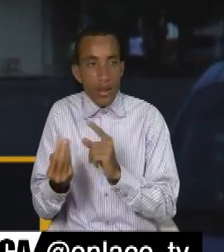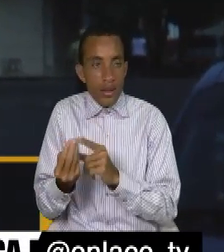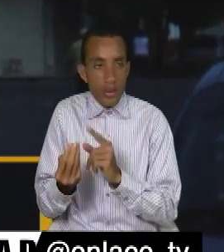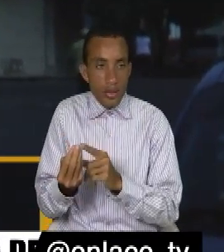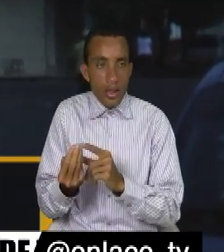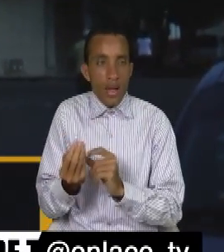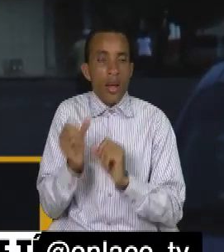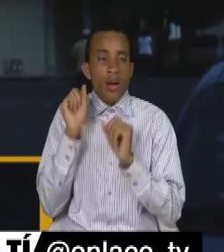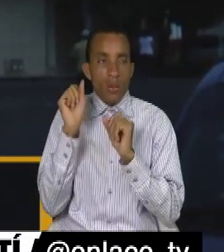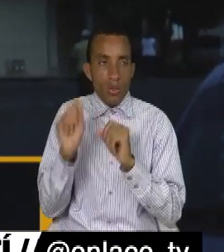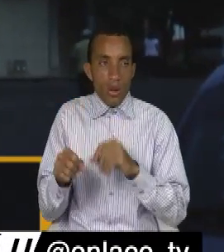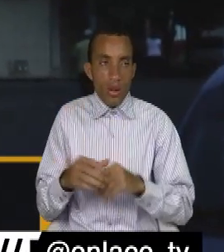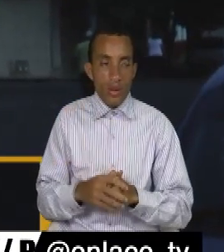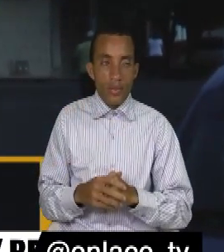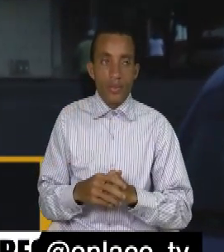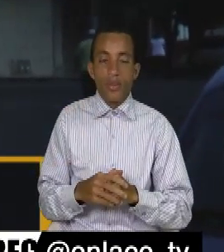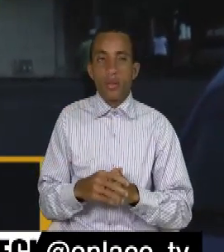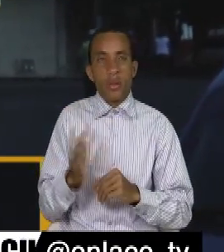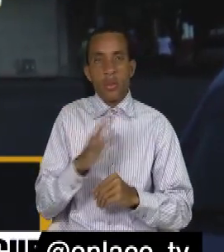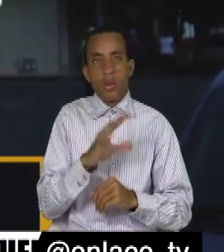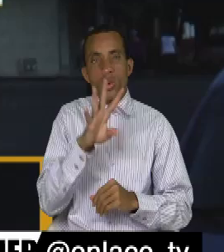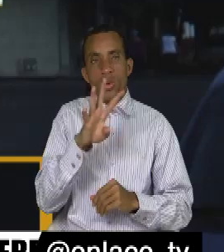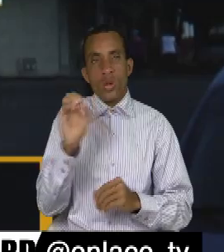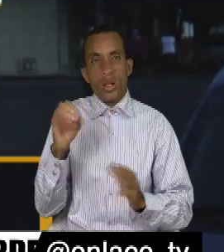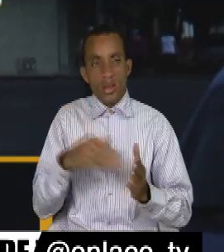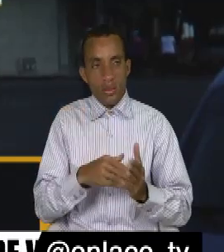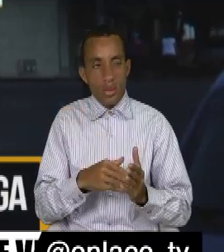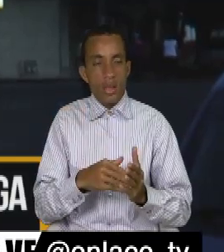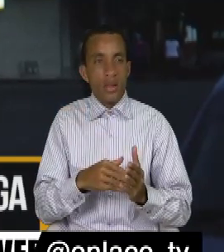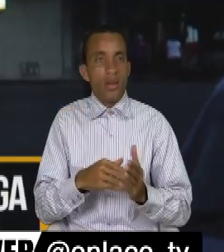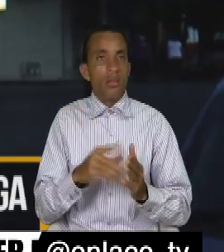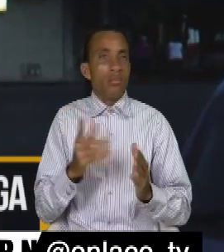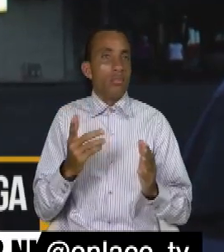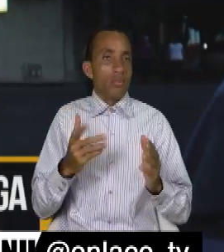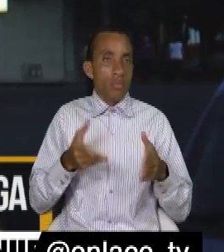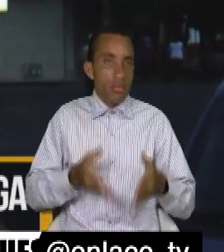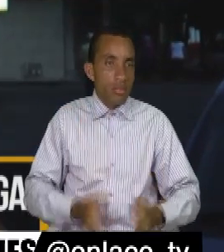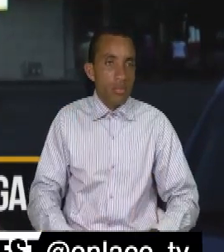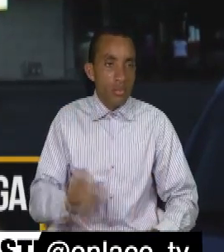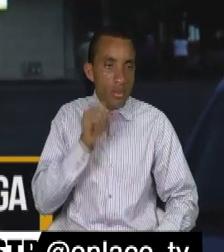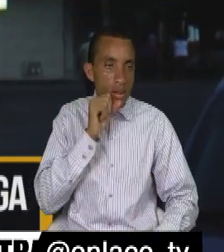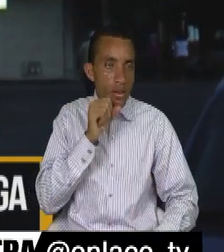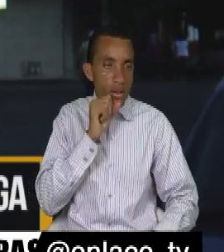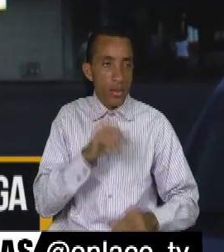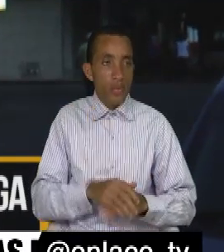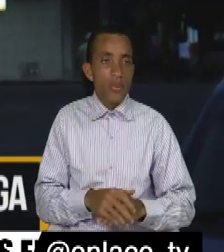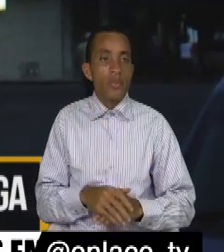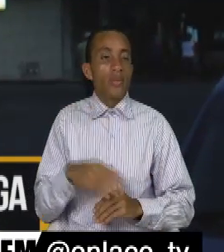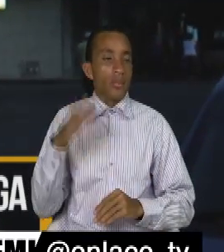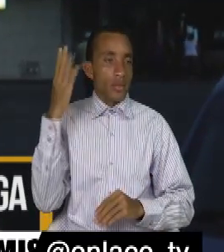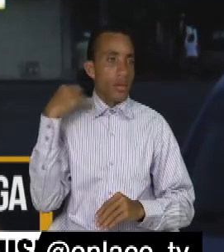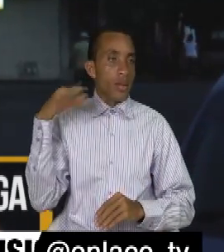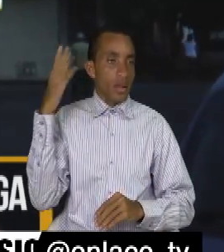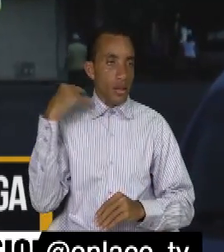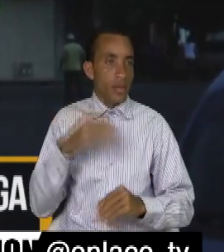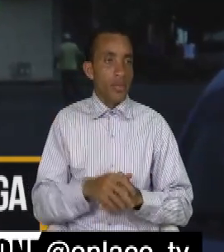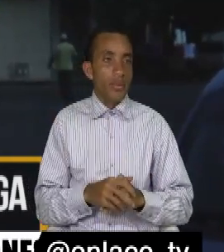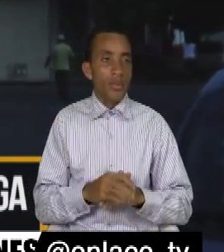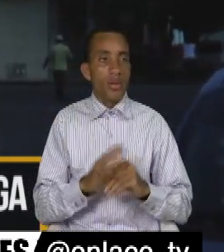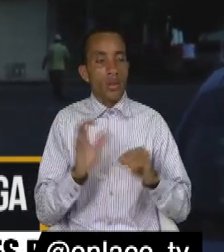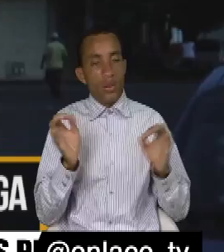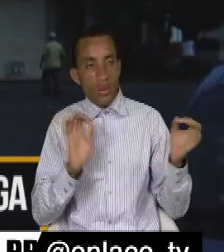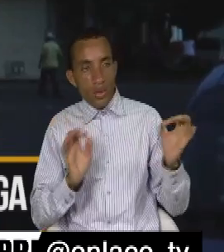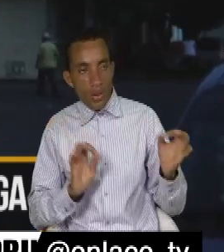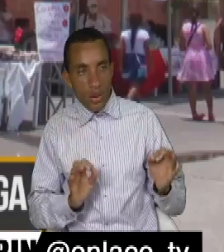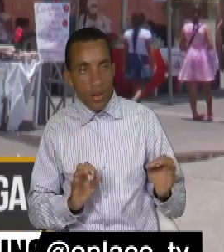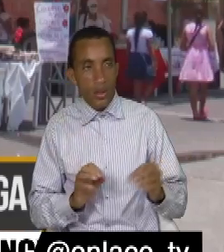donde aproximadamente hay unos 40 mil barranqueños. Esto lo veníamos haciendo hace un tiempo, lo venía organizando,